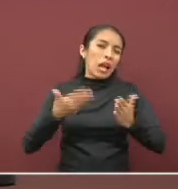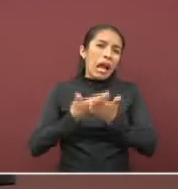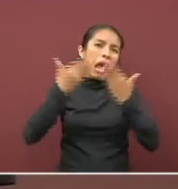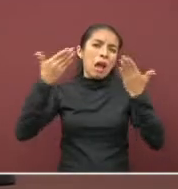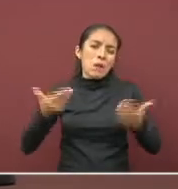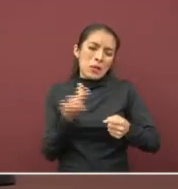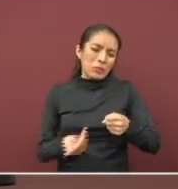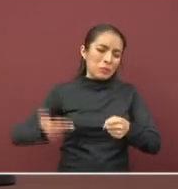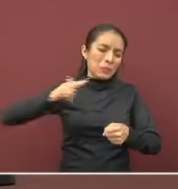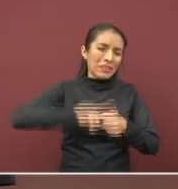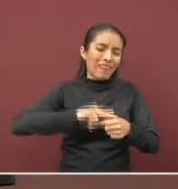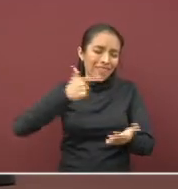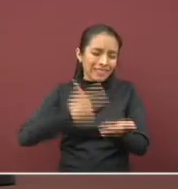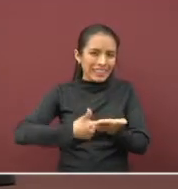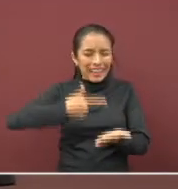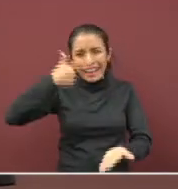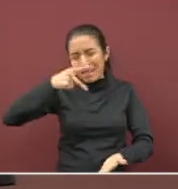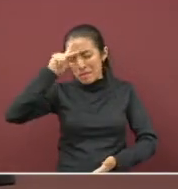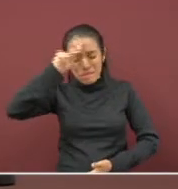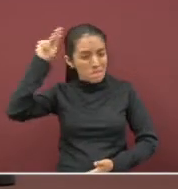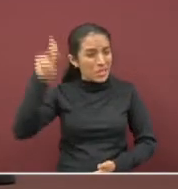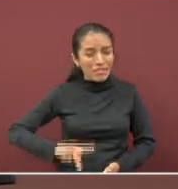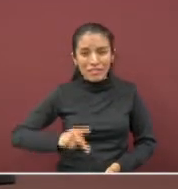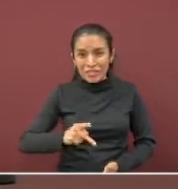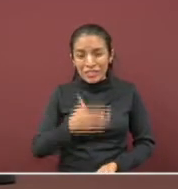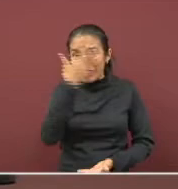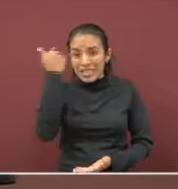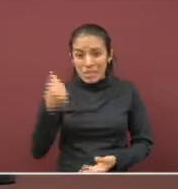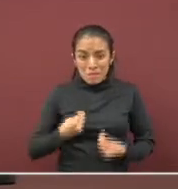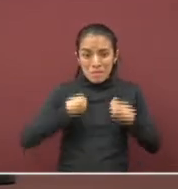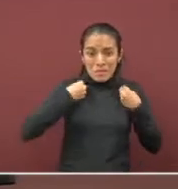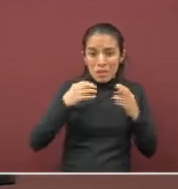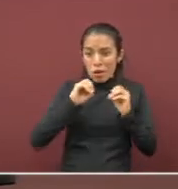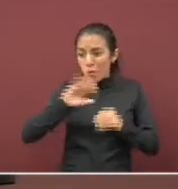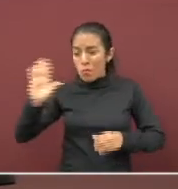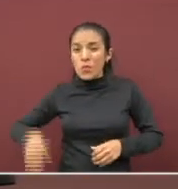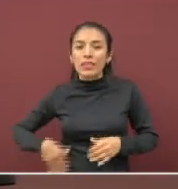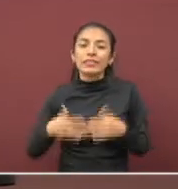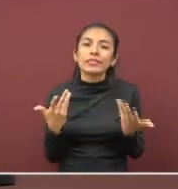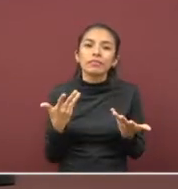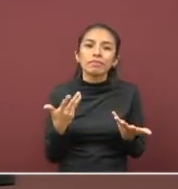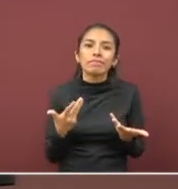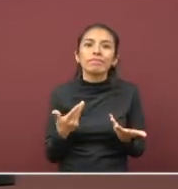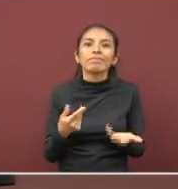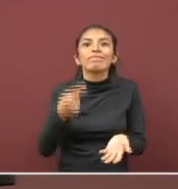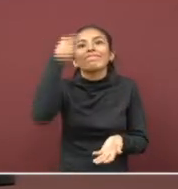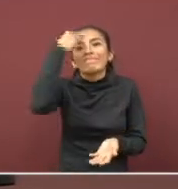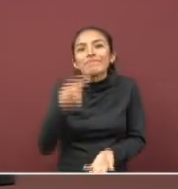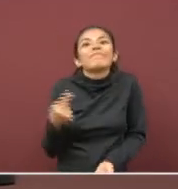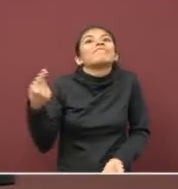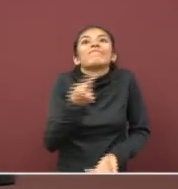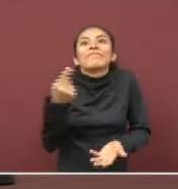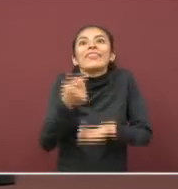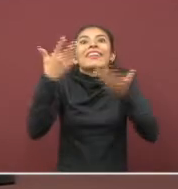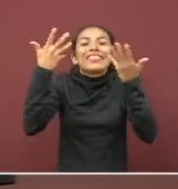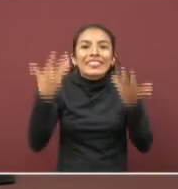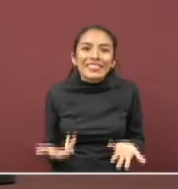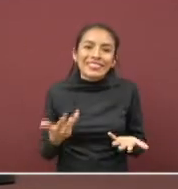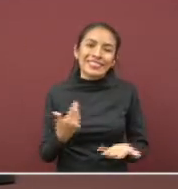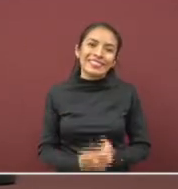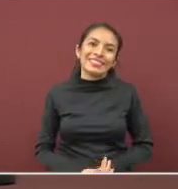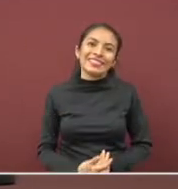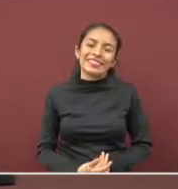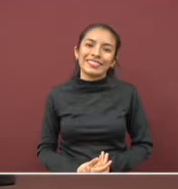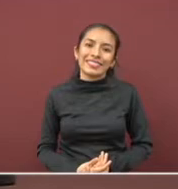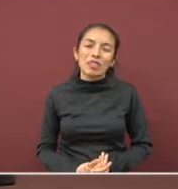entre la vida y la muerte y que necesita por eso insistimos tanto en que celebre en